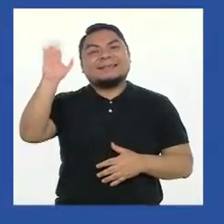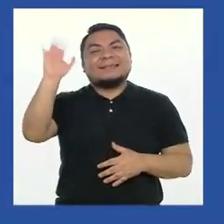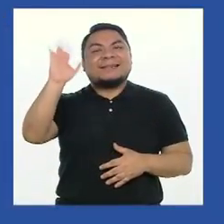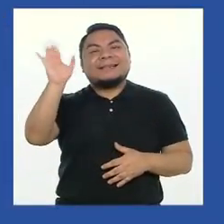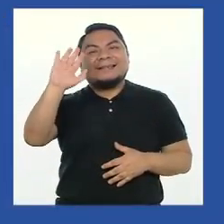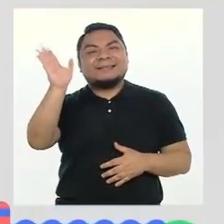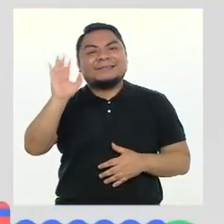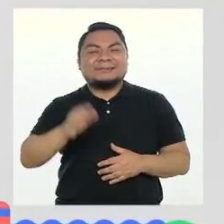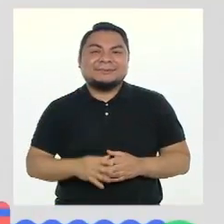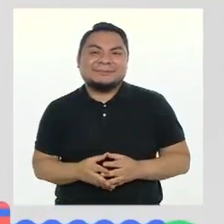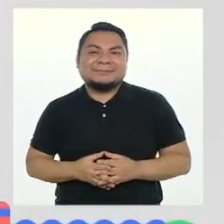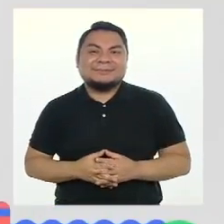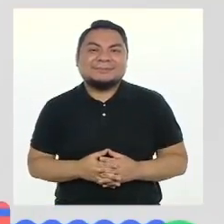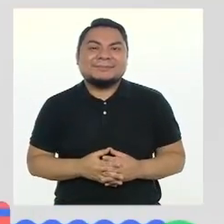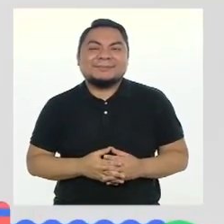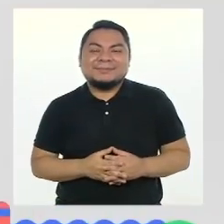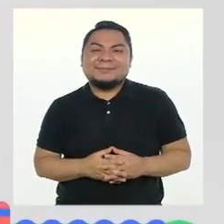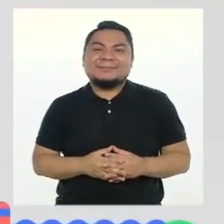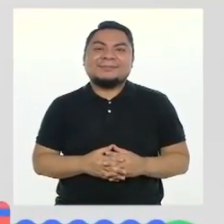Chao.